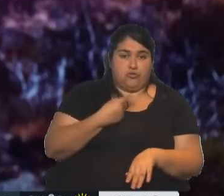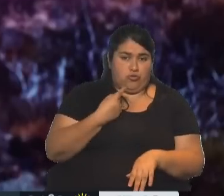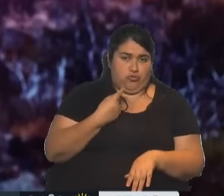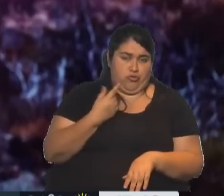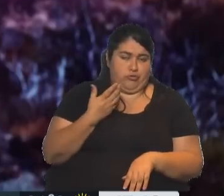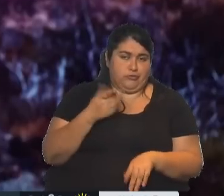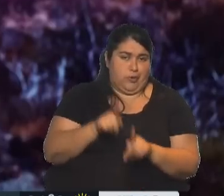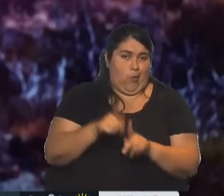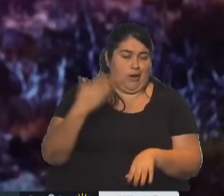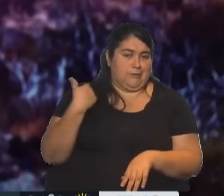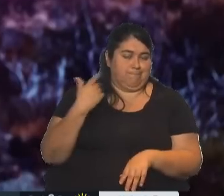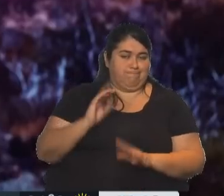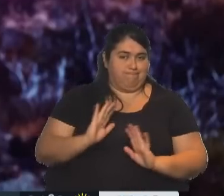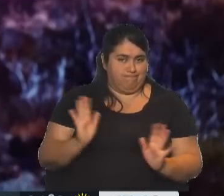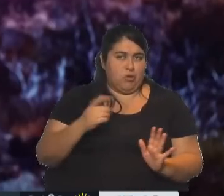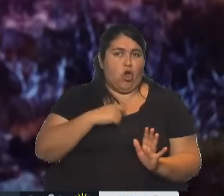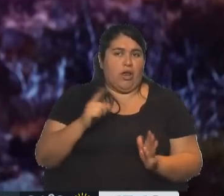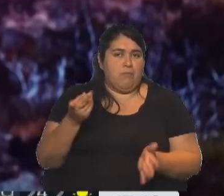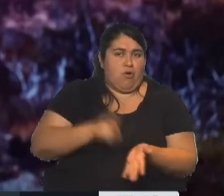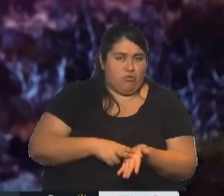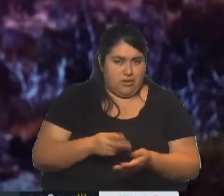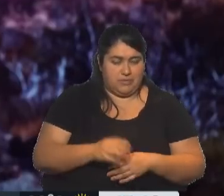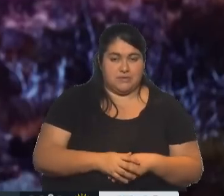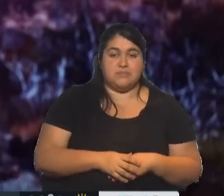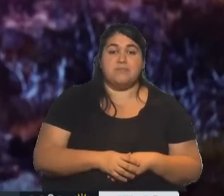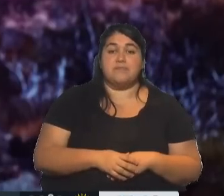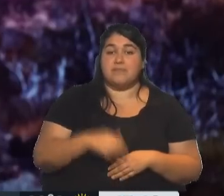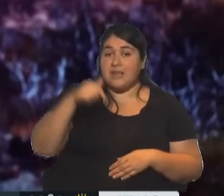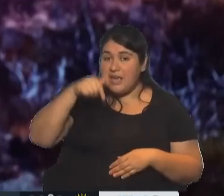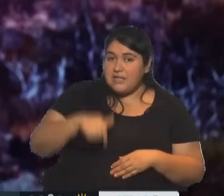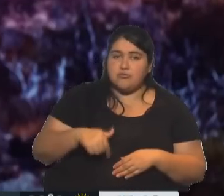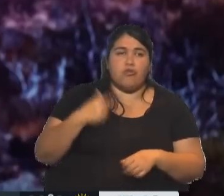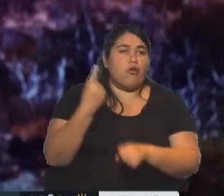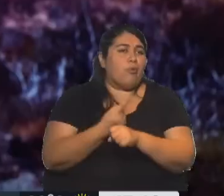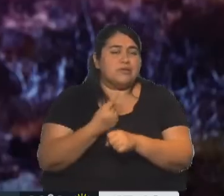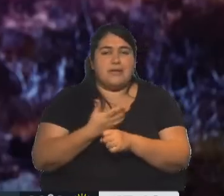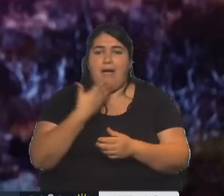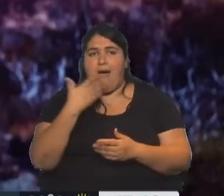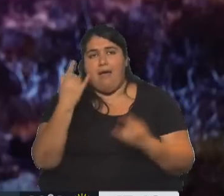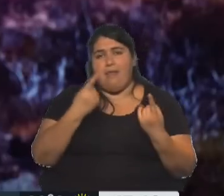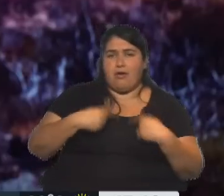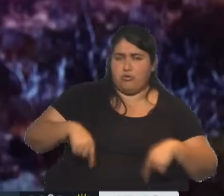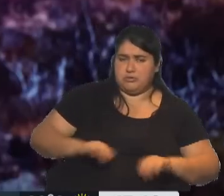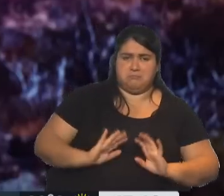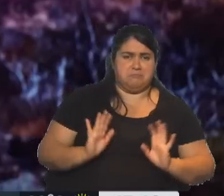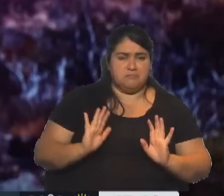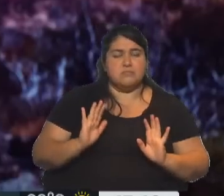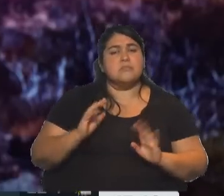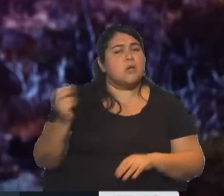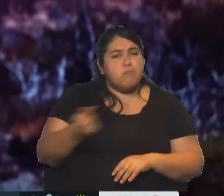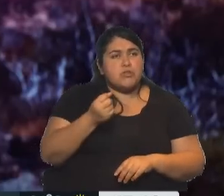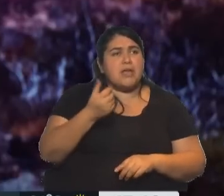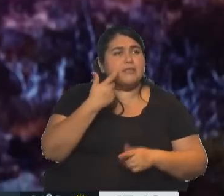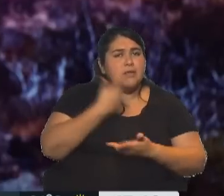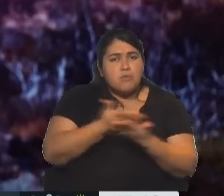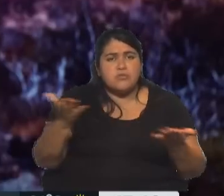momento. Este proceso no puede ser de vendetas, sino de poner por delante a Chile y a su